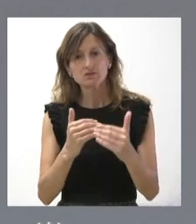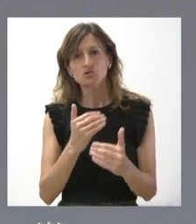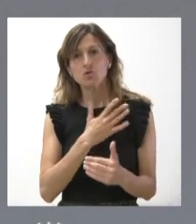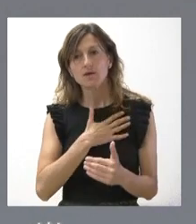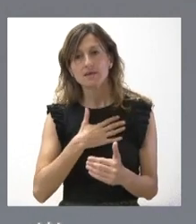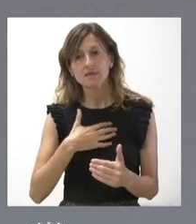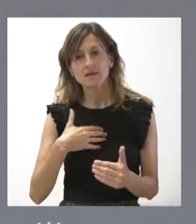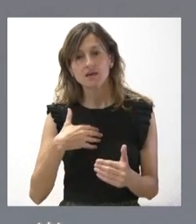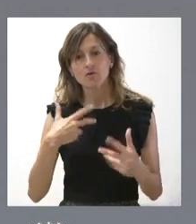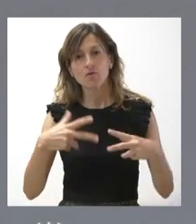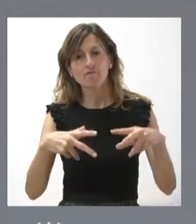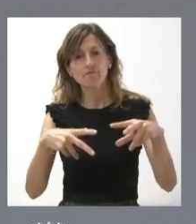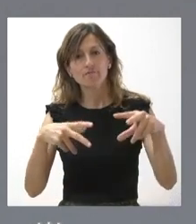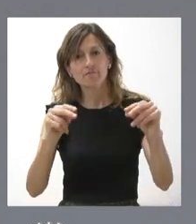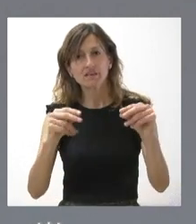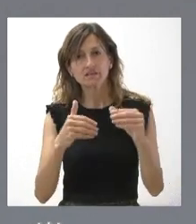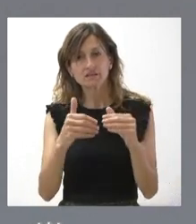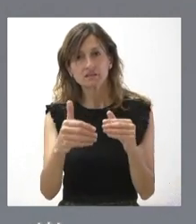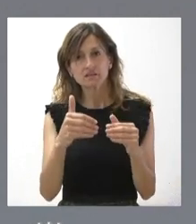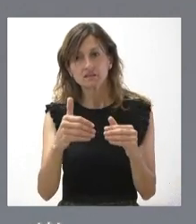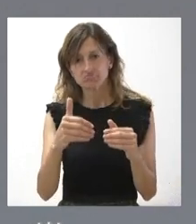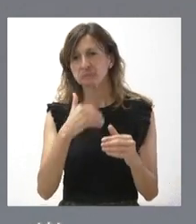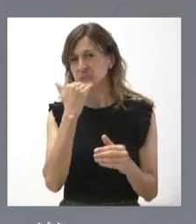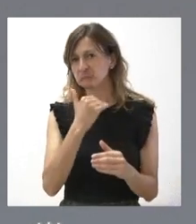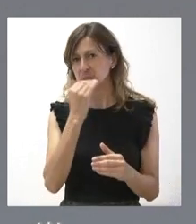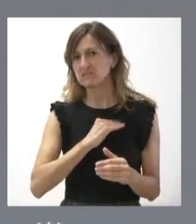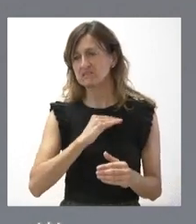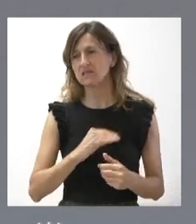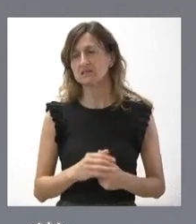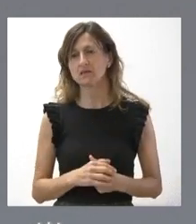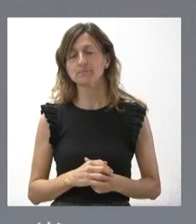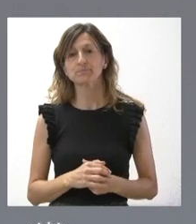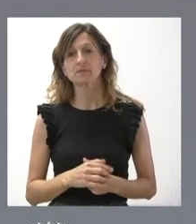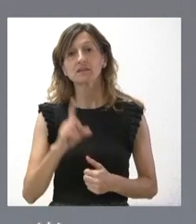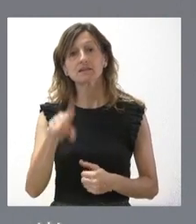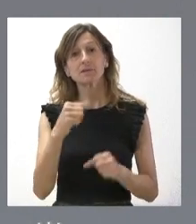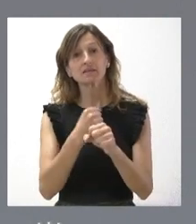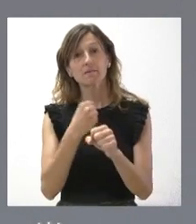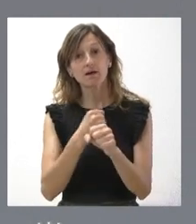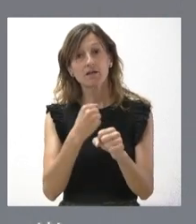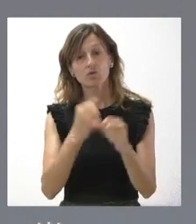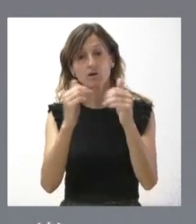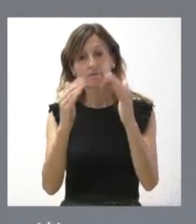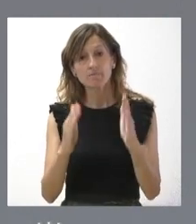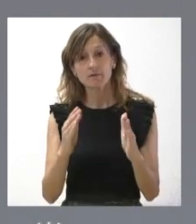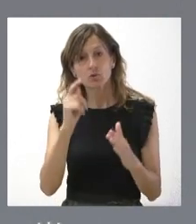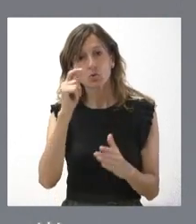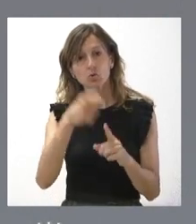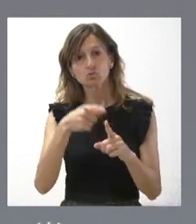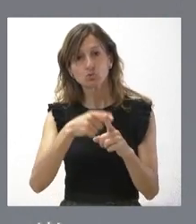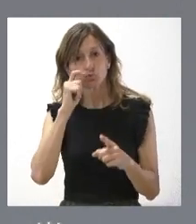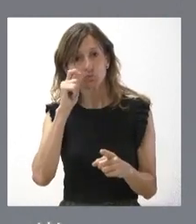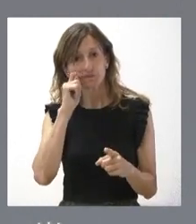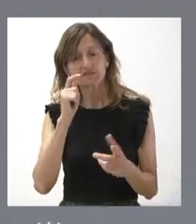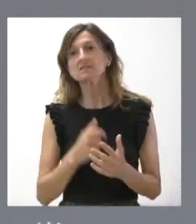que vamos a poder culminar con solvencia. También estamos trabajando en las viviendas de usos turísticos,